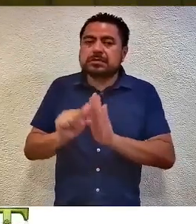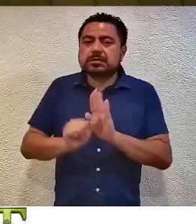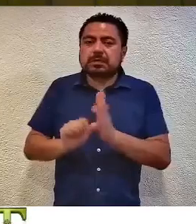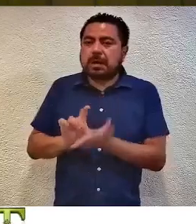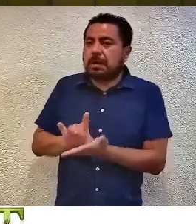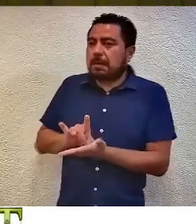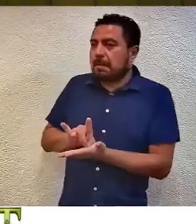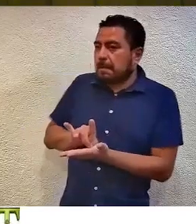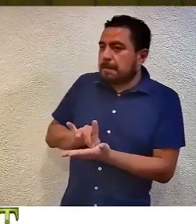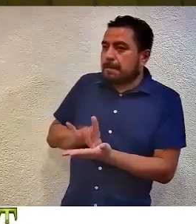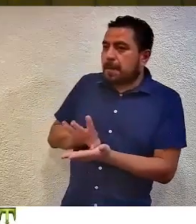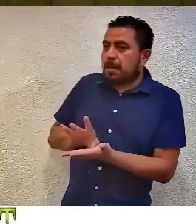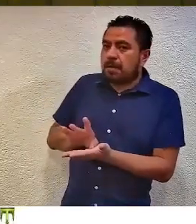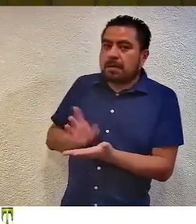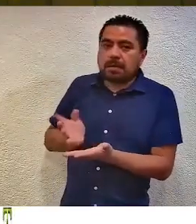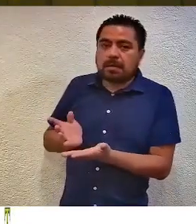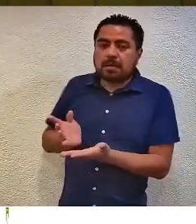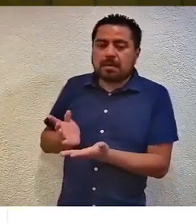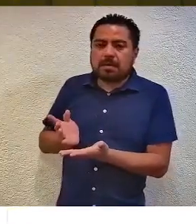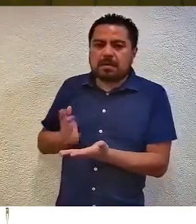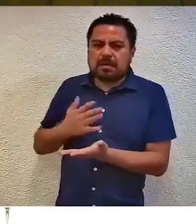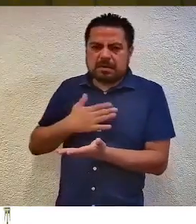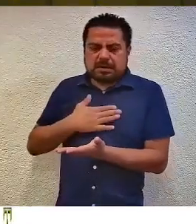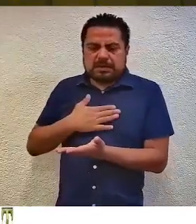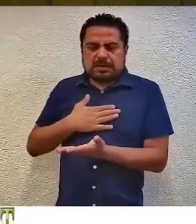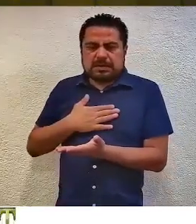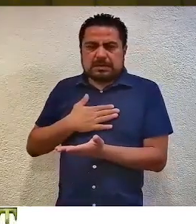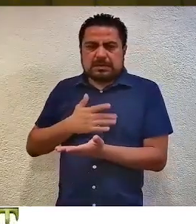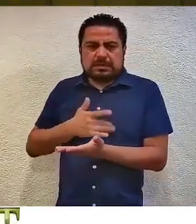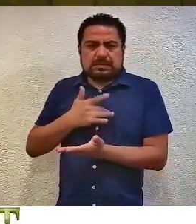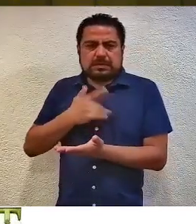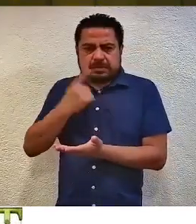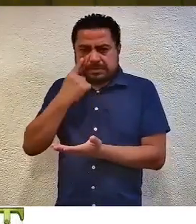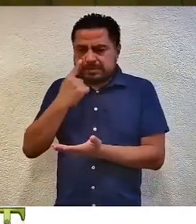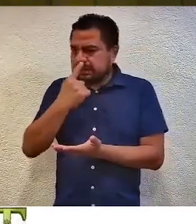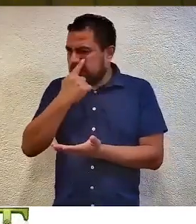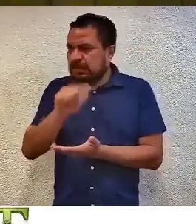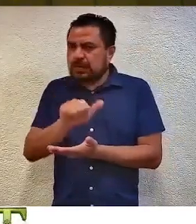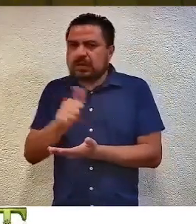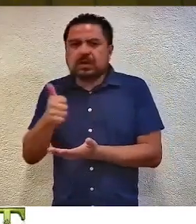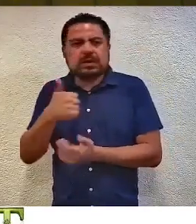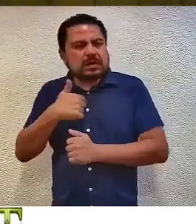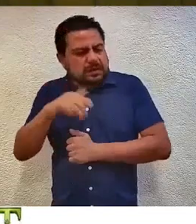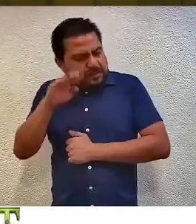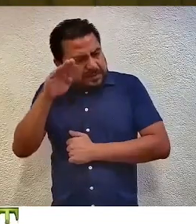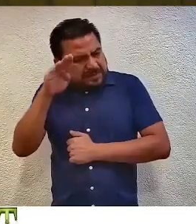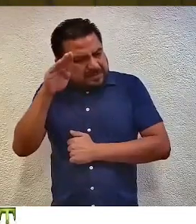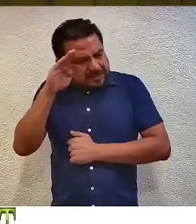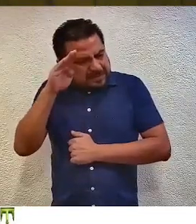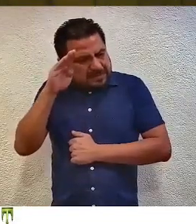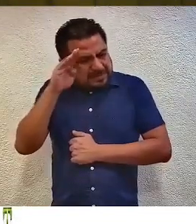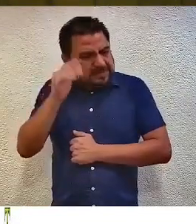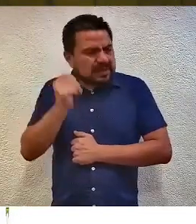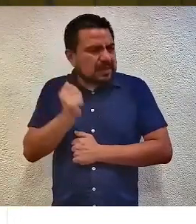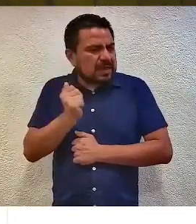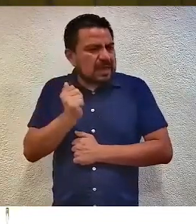vámonos. Me da otros indicios también de pensar de que algo